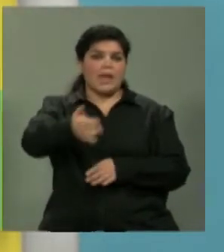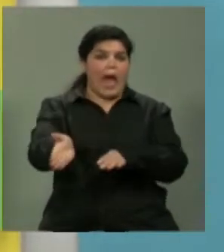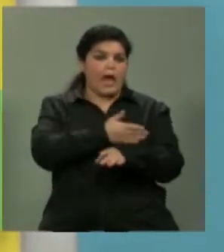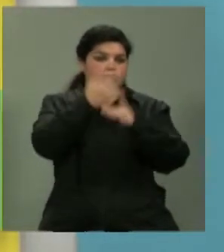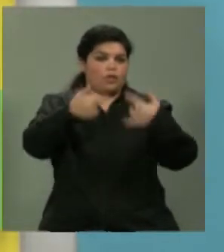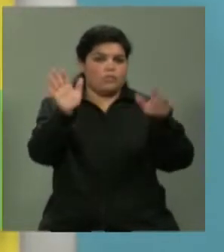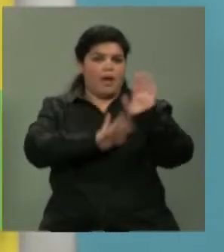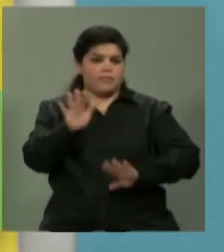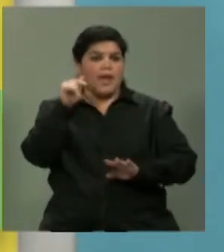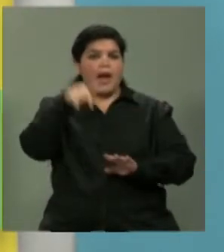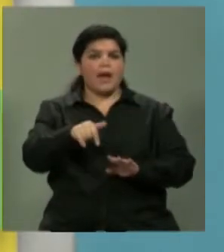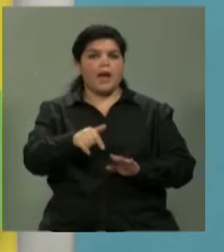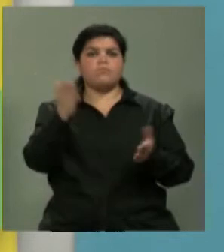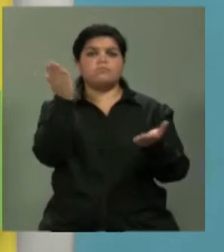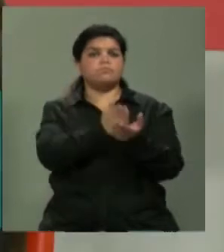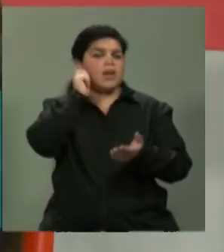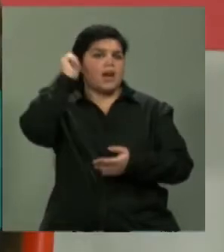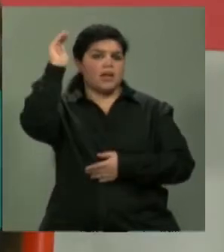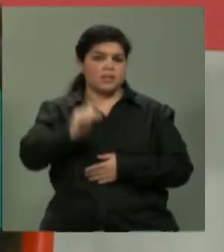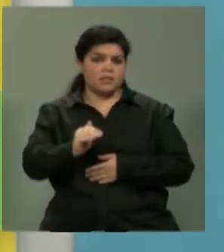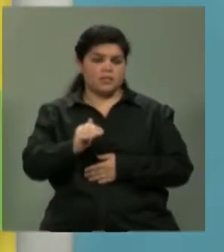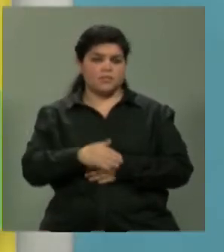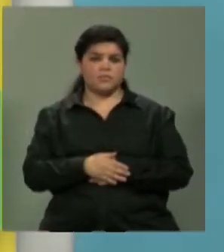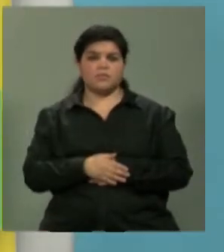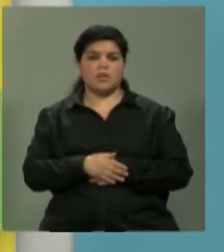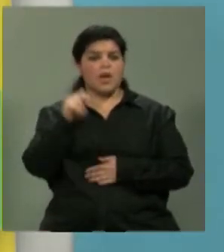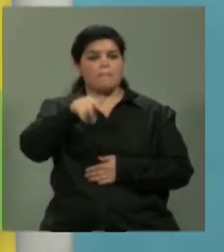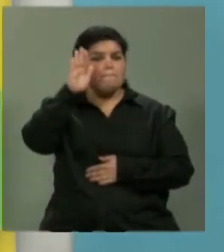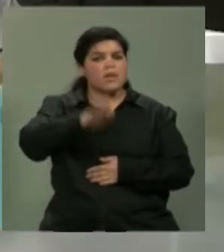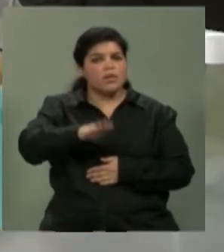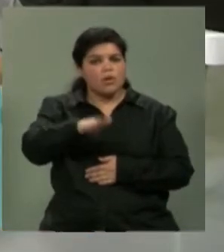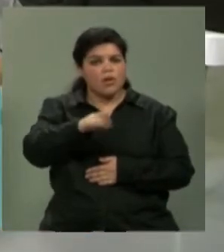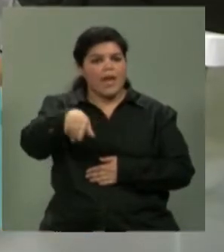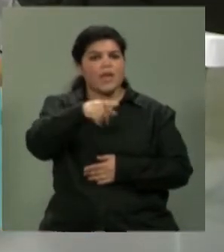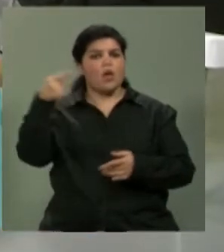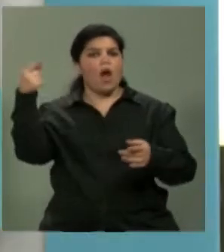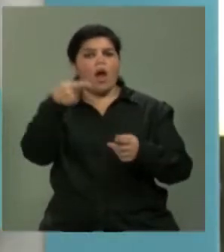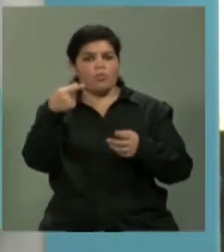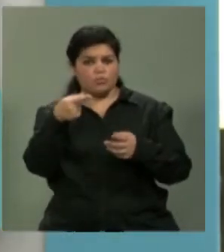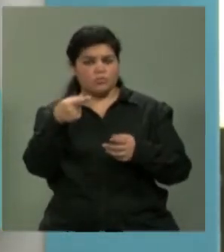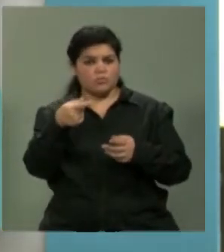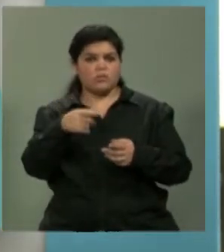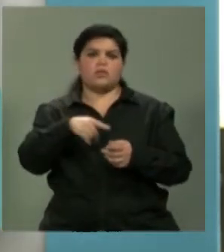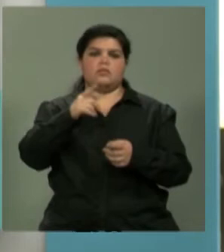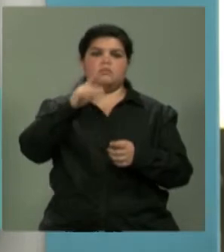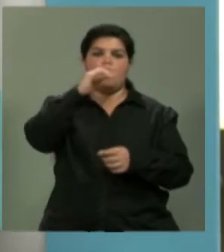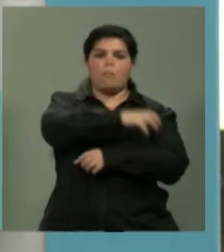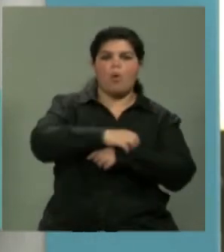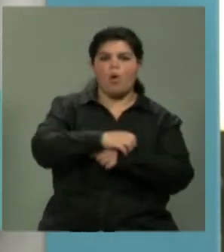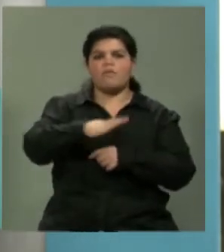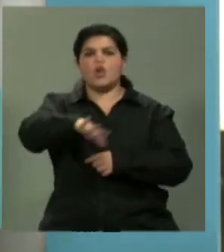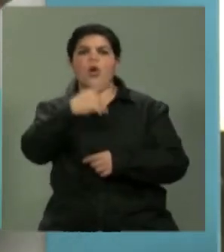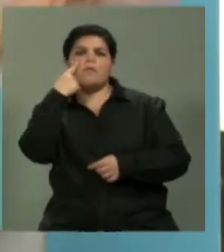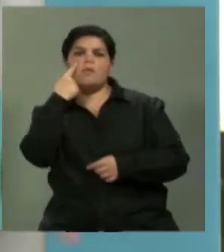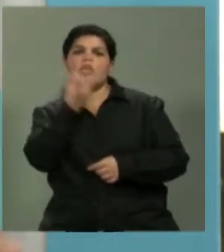está tratando de la imputabilidad del menor. Estamos hablando del menor que está imputado. Después de la pobreza, si es pobre, si el hogar es vulnerable o no,